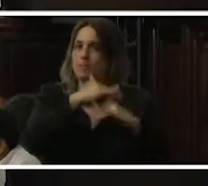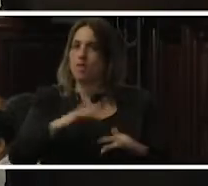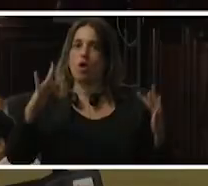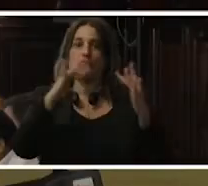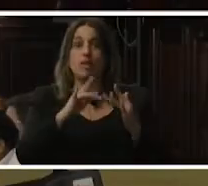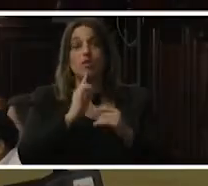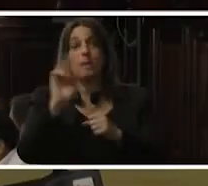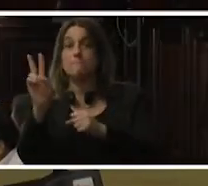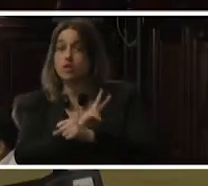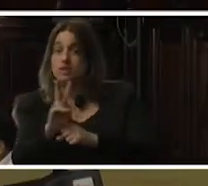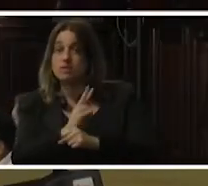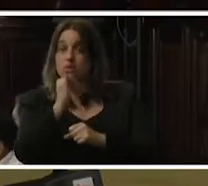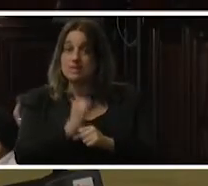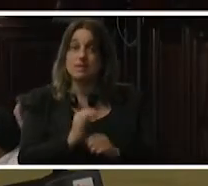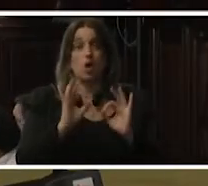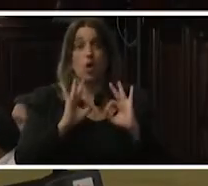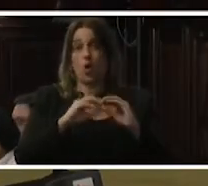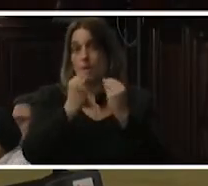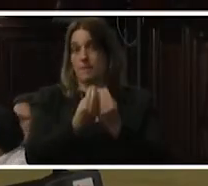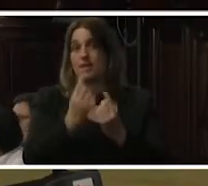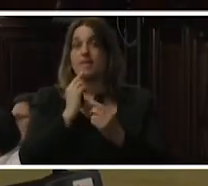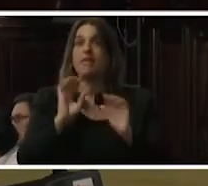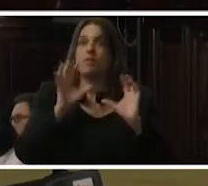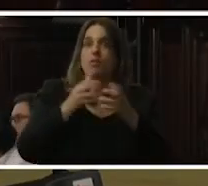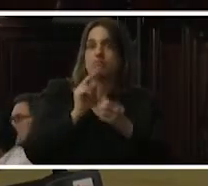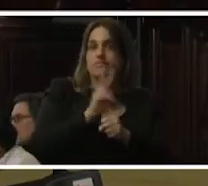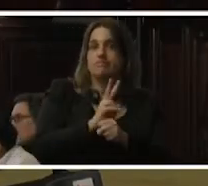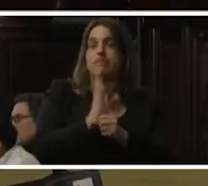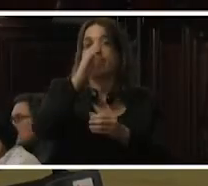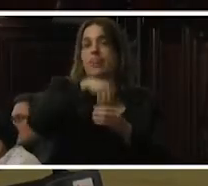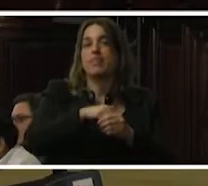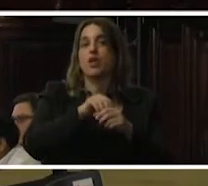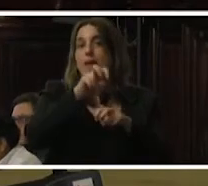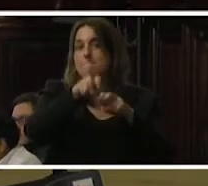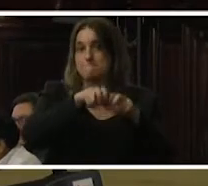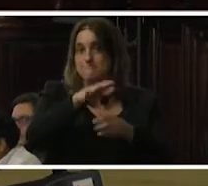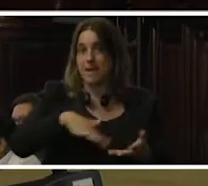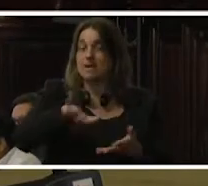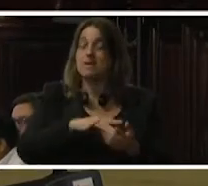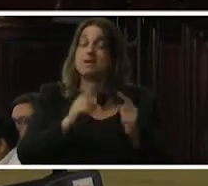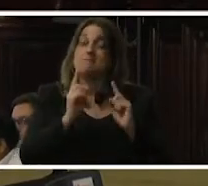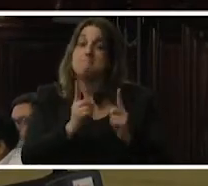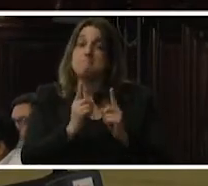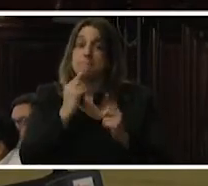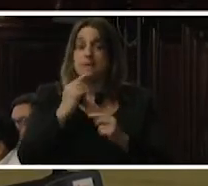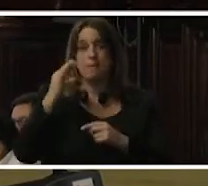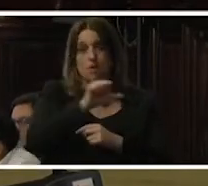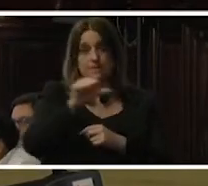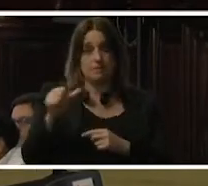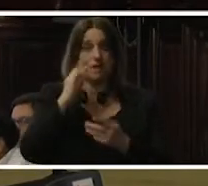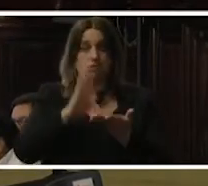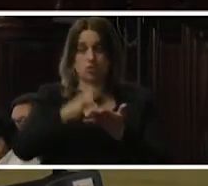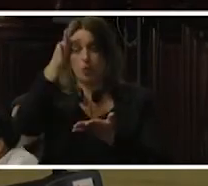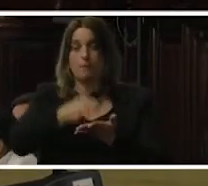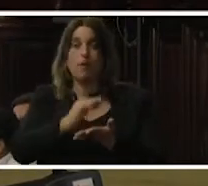protección integral de Reserva Absoluta Toromona dentro del Parque Madidi. Sumado a ello, el Seminario Regional de Pueblos